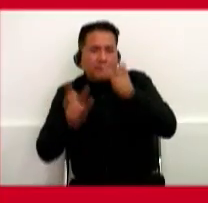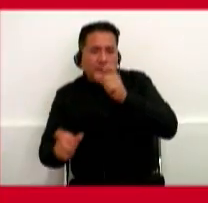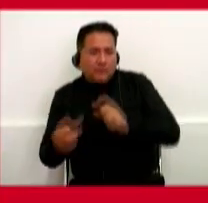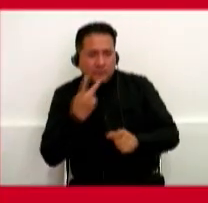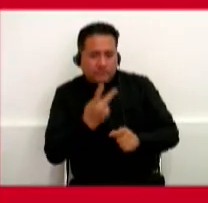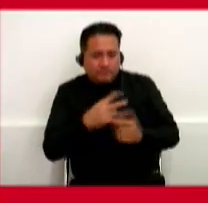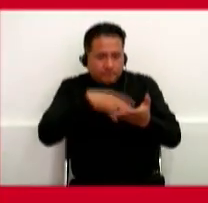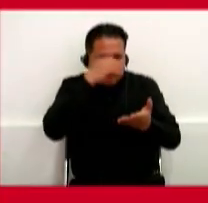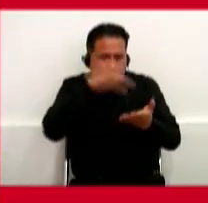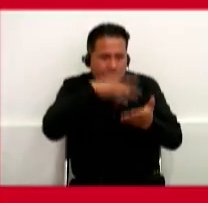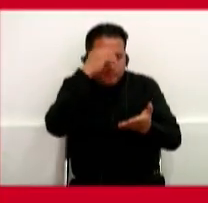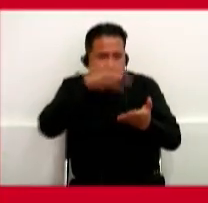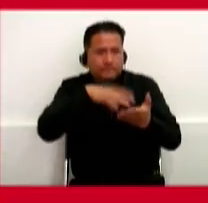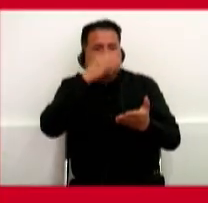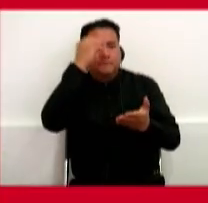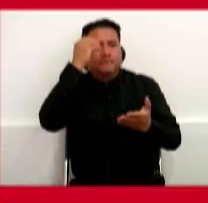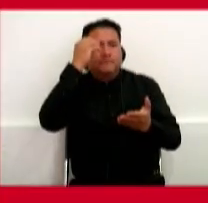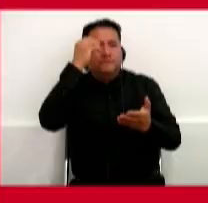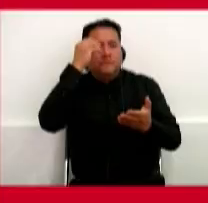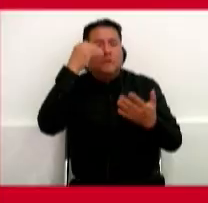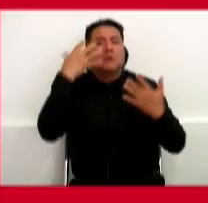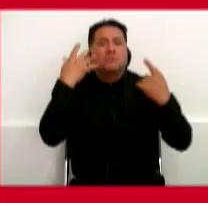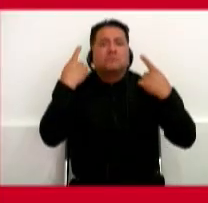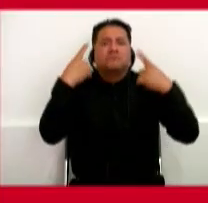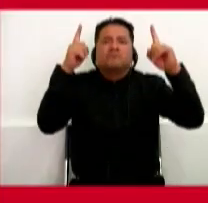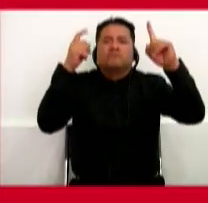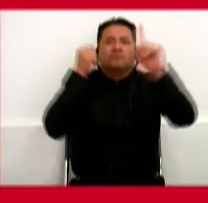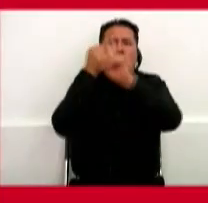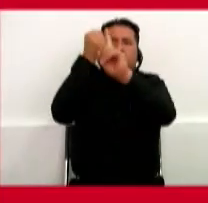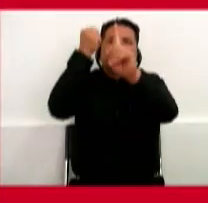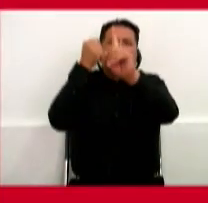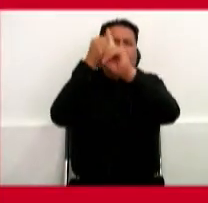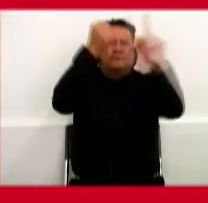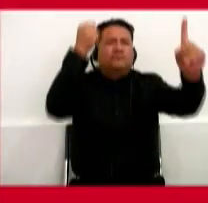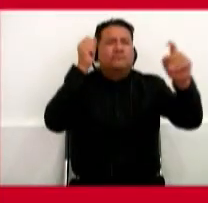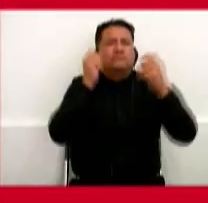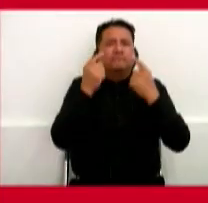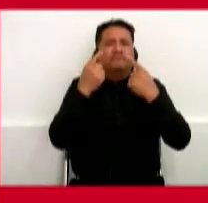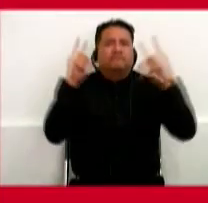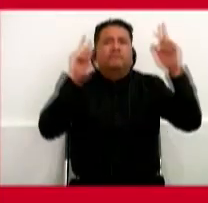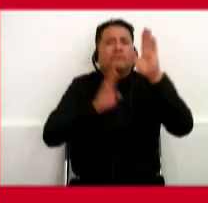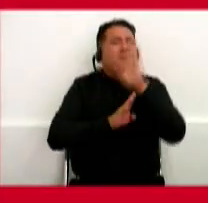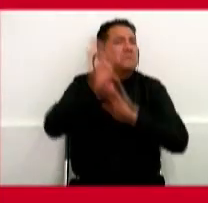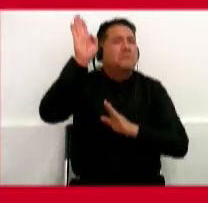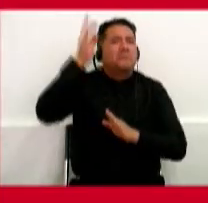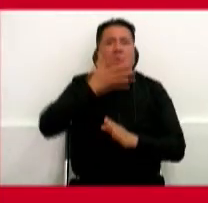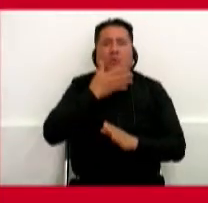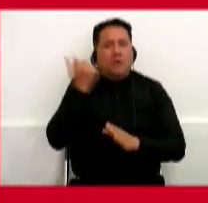hemos logrado altos impactos y hemos mejorado los procesos.